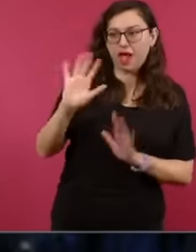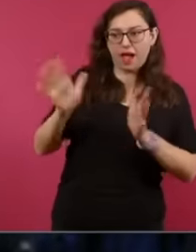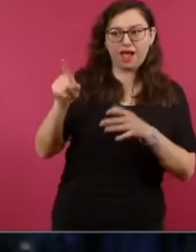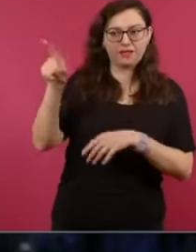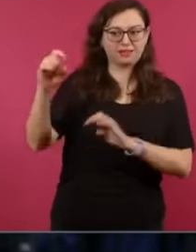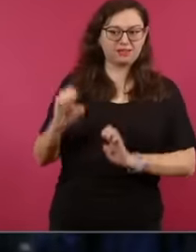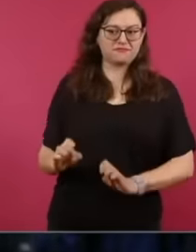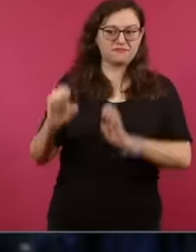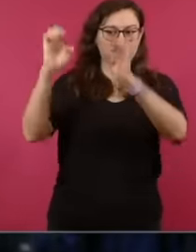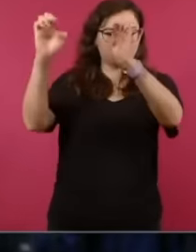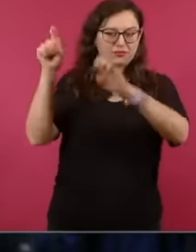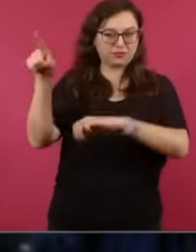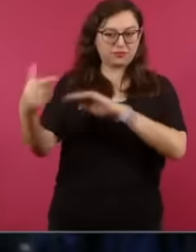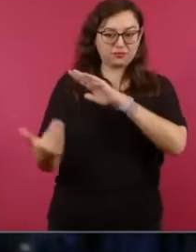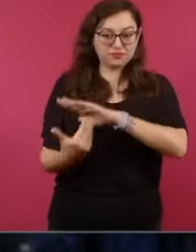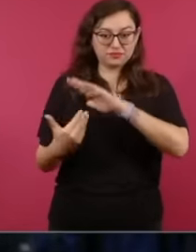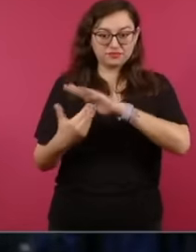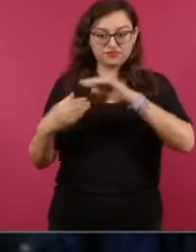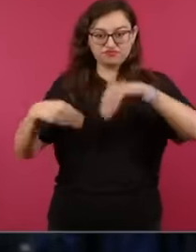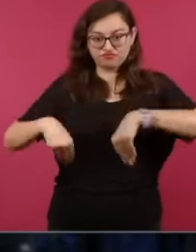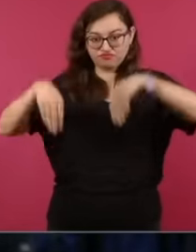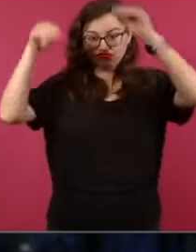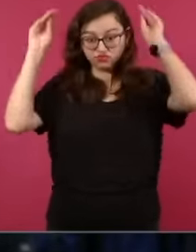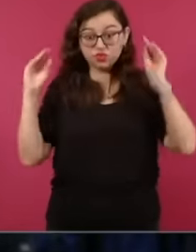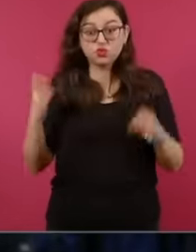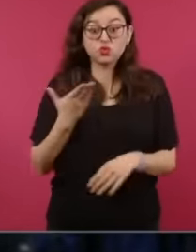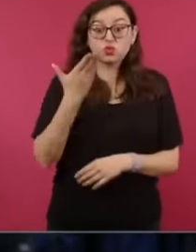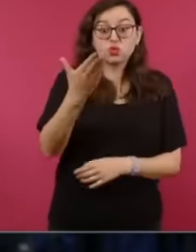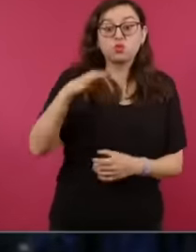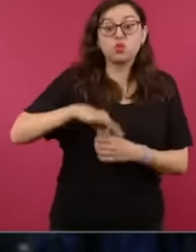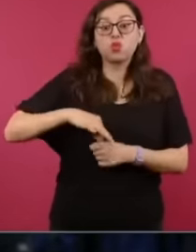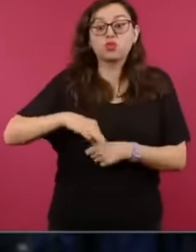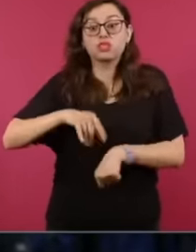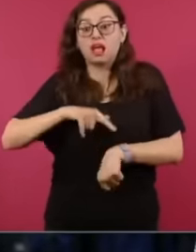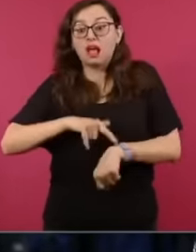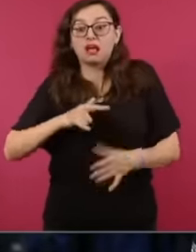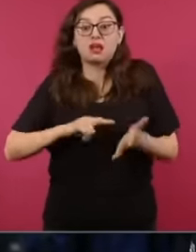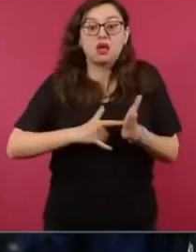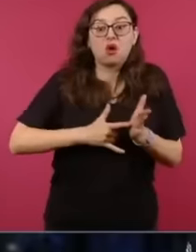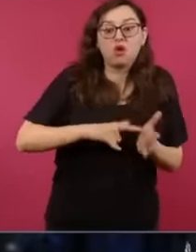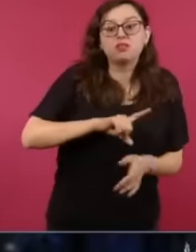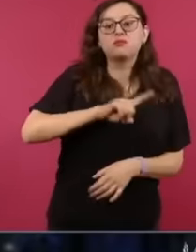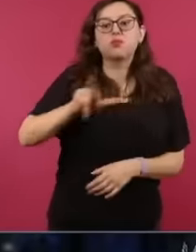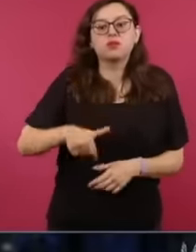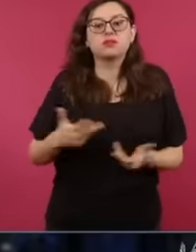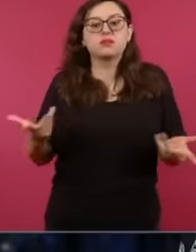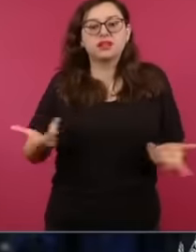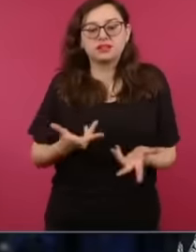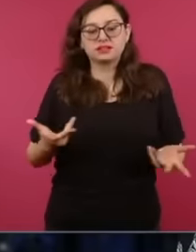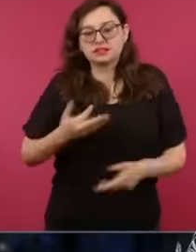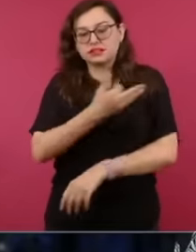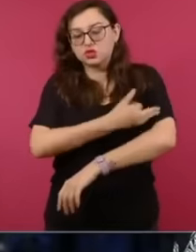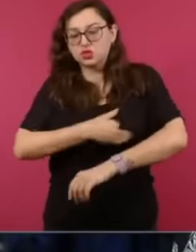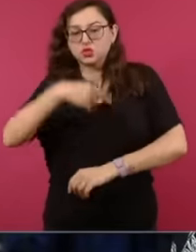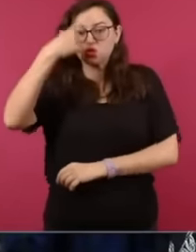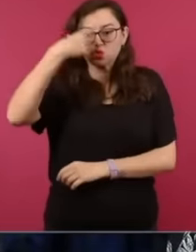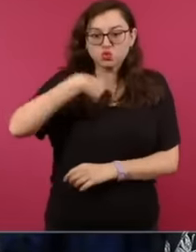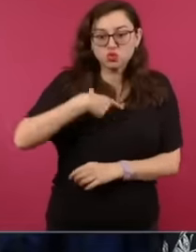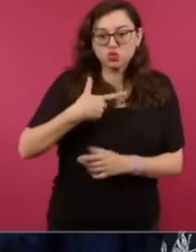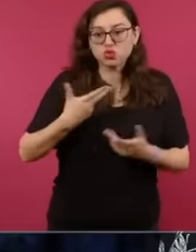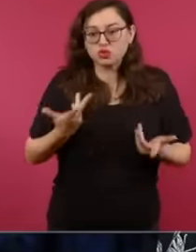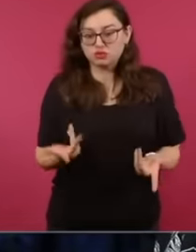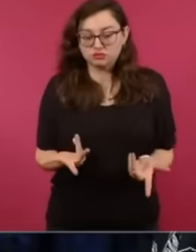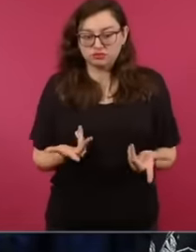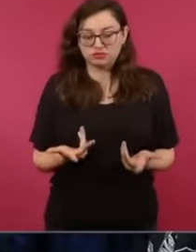cosas. Aquí lo va a votar, que nos comente aquí lo va a votar, qué va a hacer en el día, en la tarde, noche, regularmente se acostumbra a una